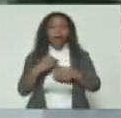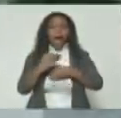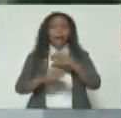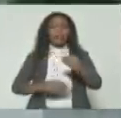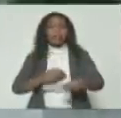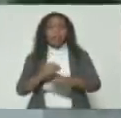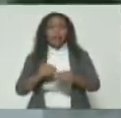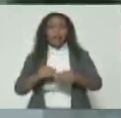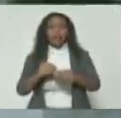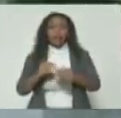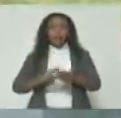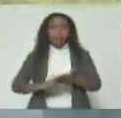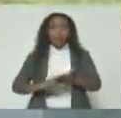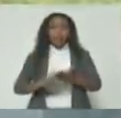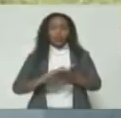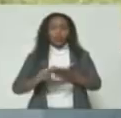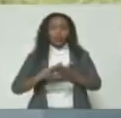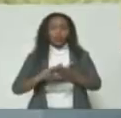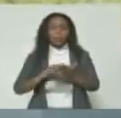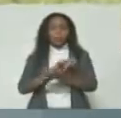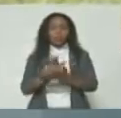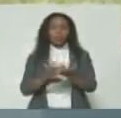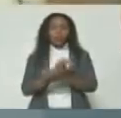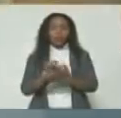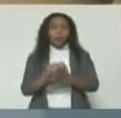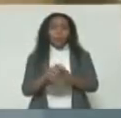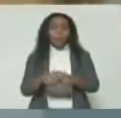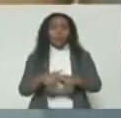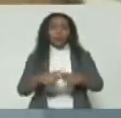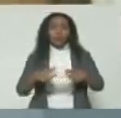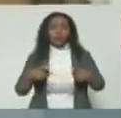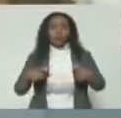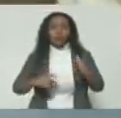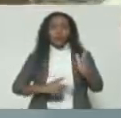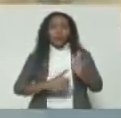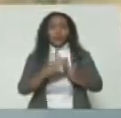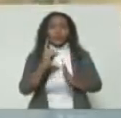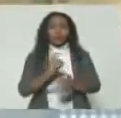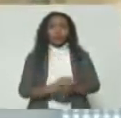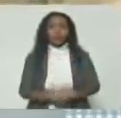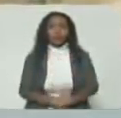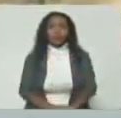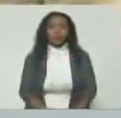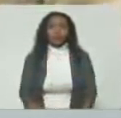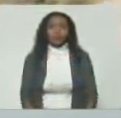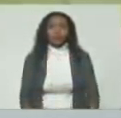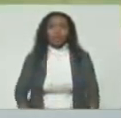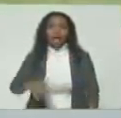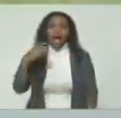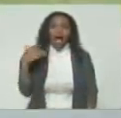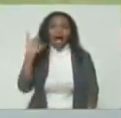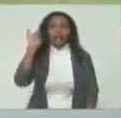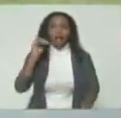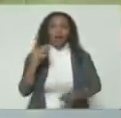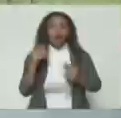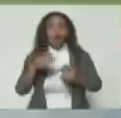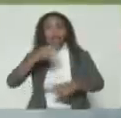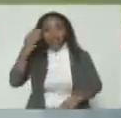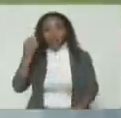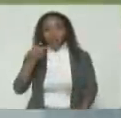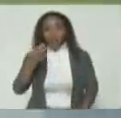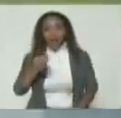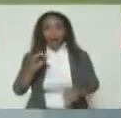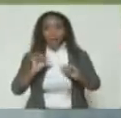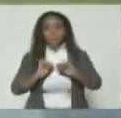su recuperación, para recuperar su recuperación. Hay una economía real que ha